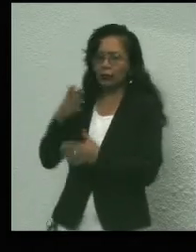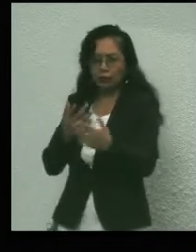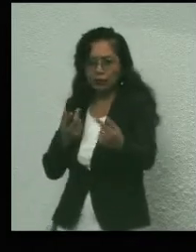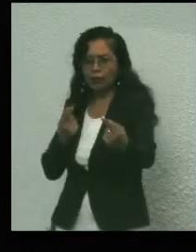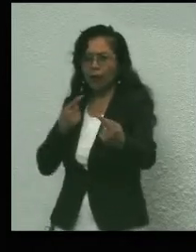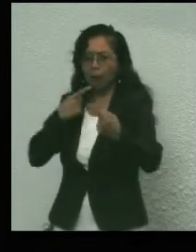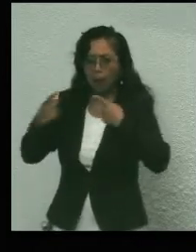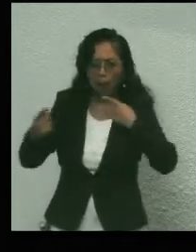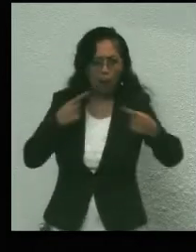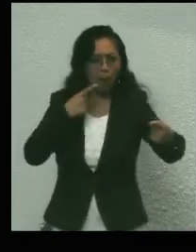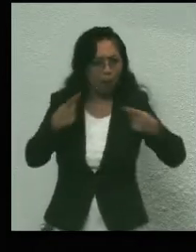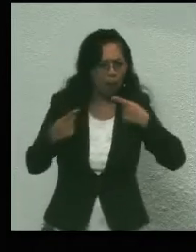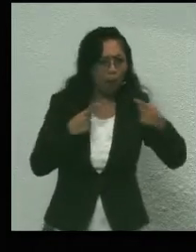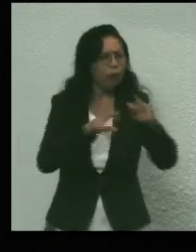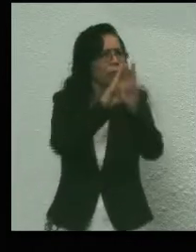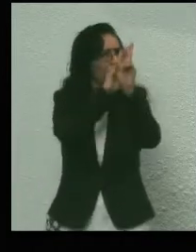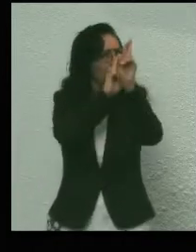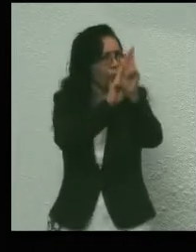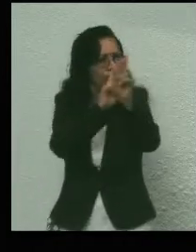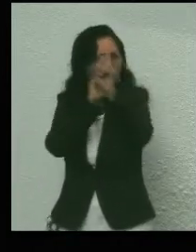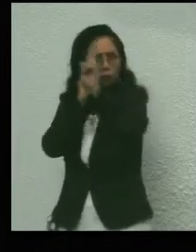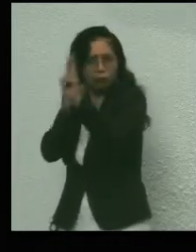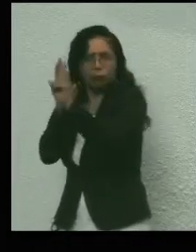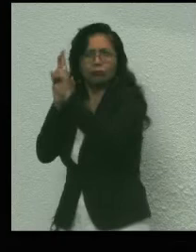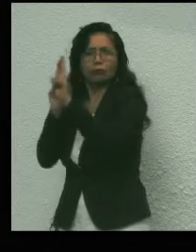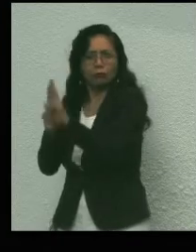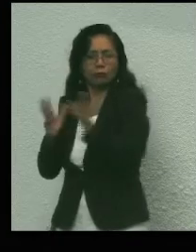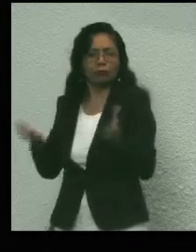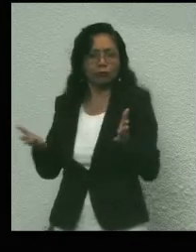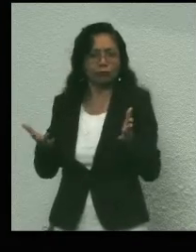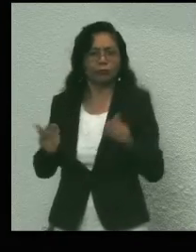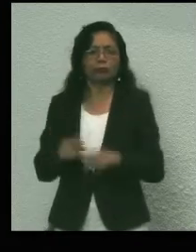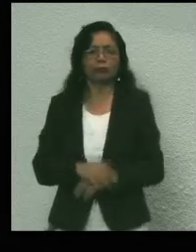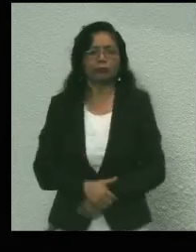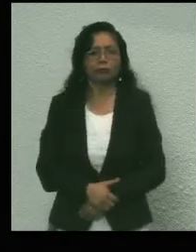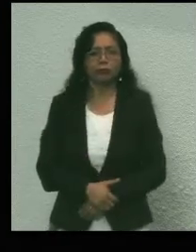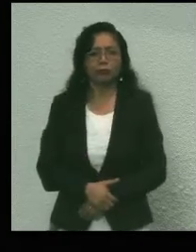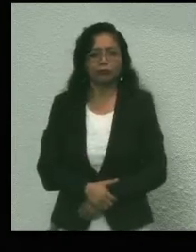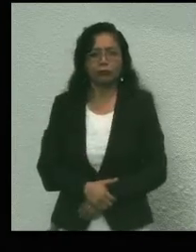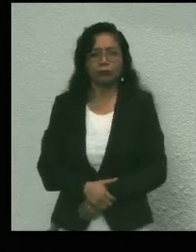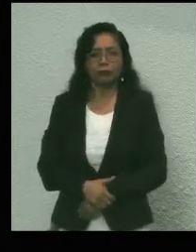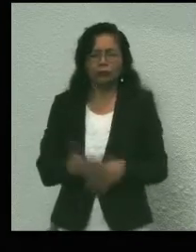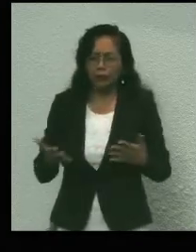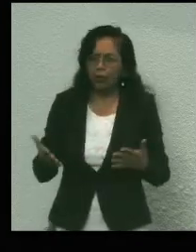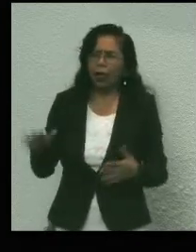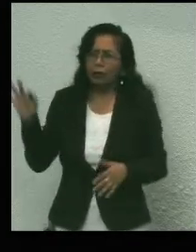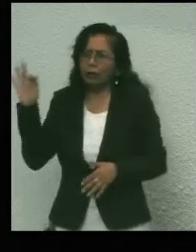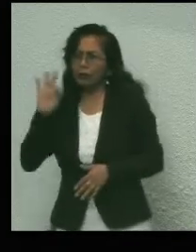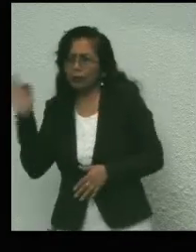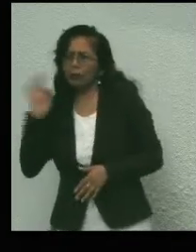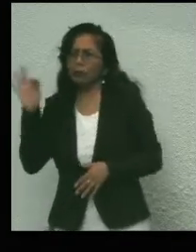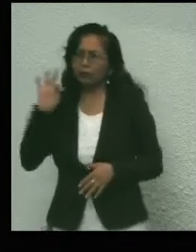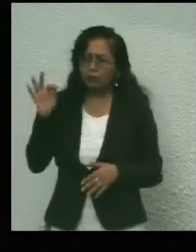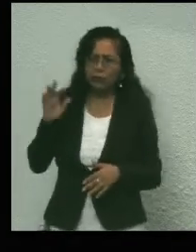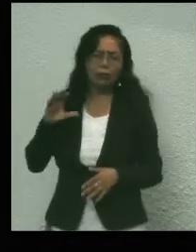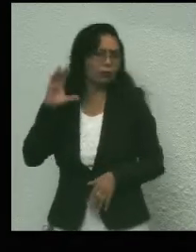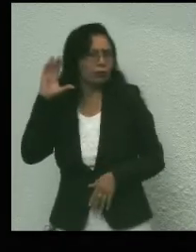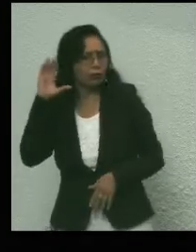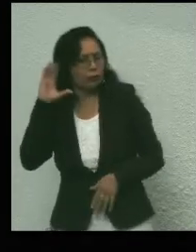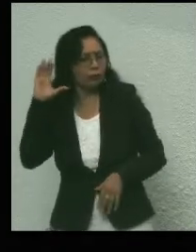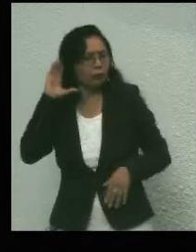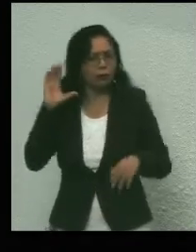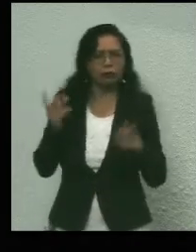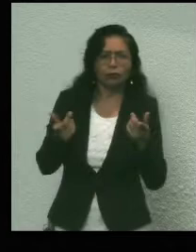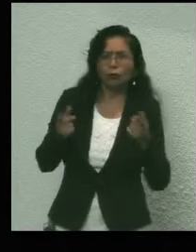opinión, pero con respeto y en el marco de una pluralidad ideológica. Seguramente escucharemos en los